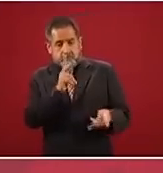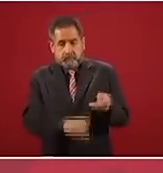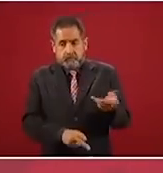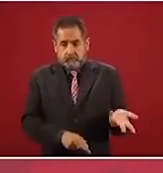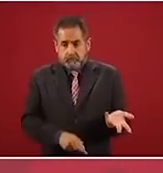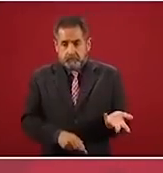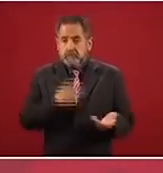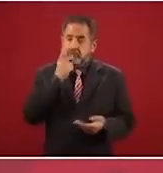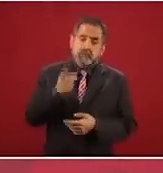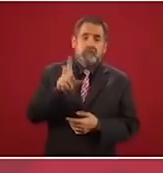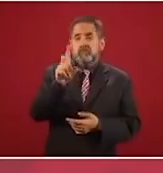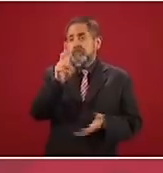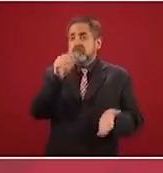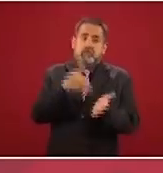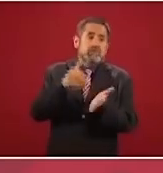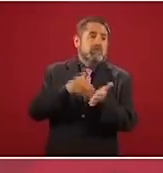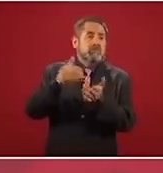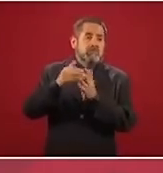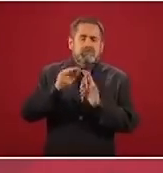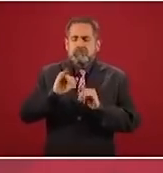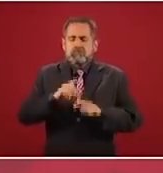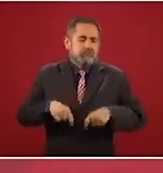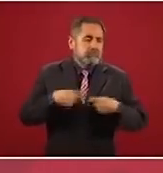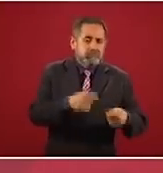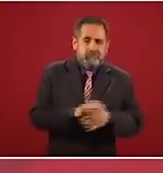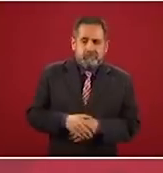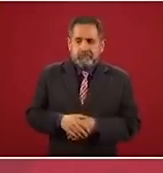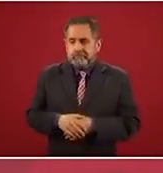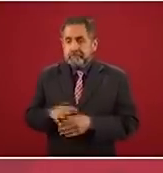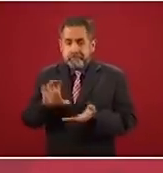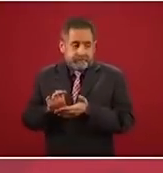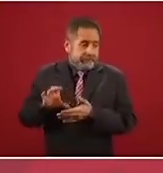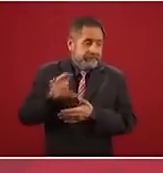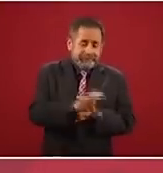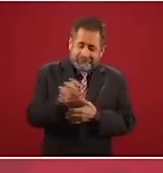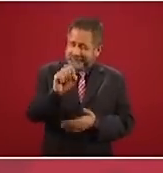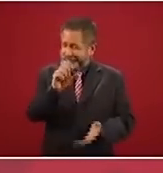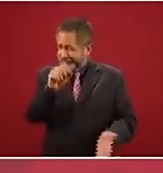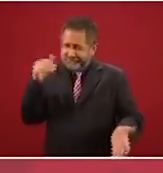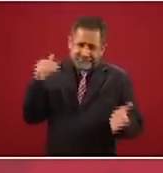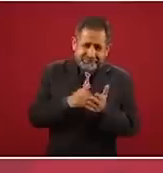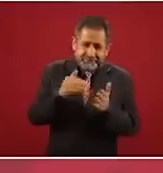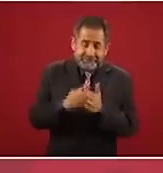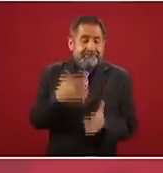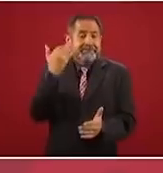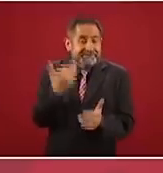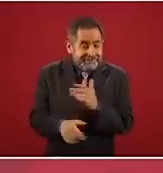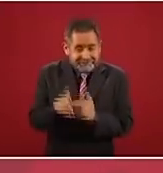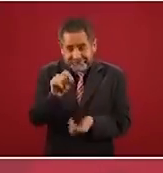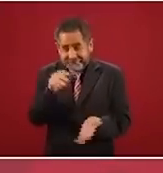Estimaron que iba a costar 30 mil millones, se han ejercido más de 60 mil, faltan 20